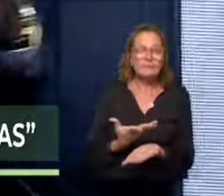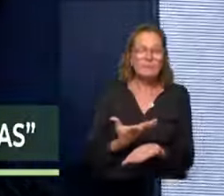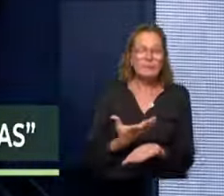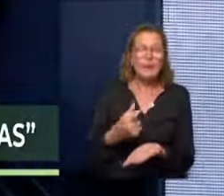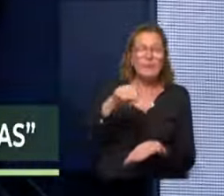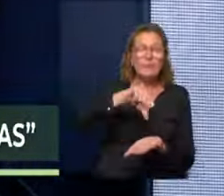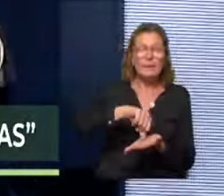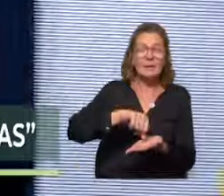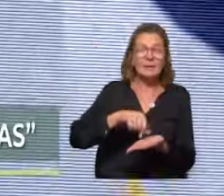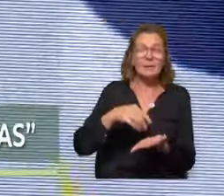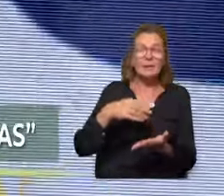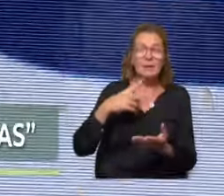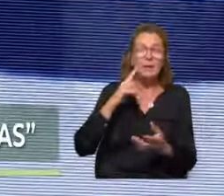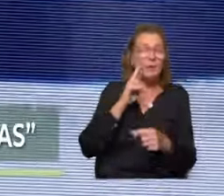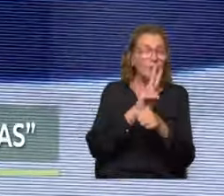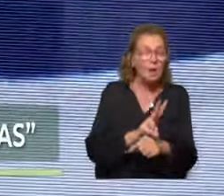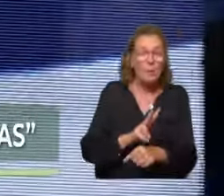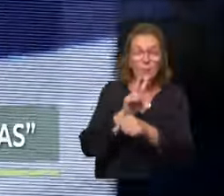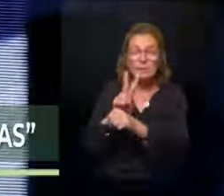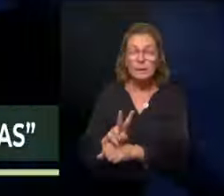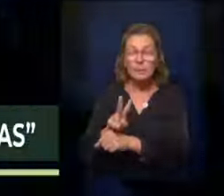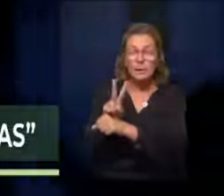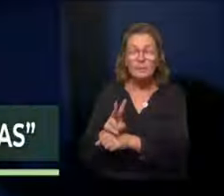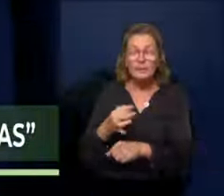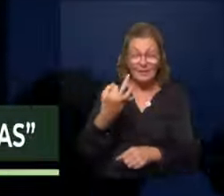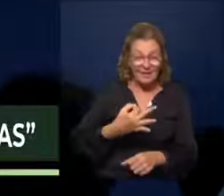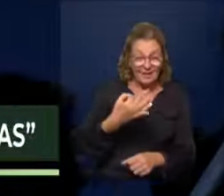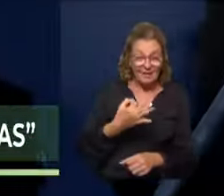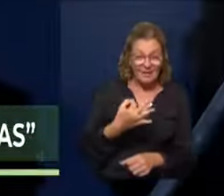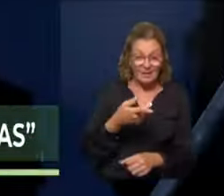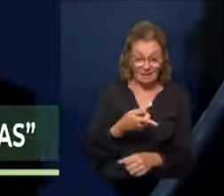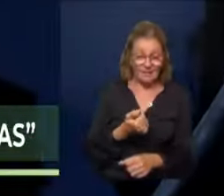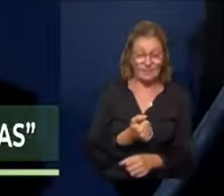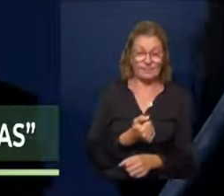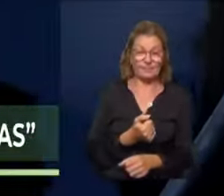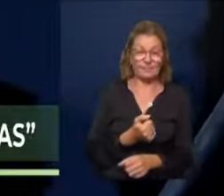El país que recorremos, el país real, es ese.